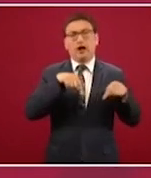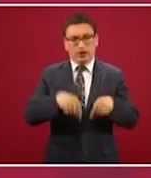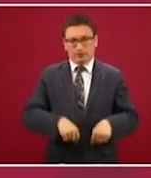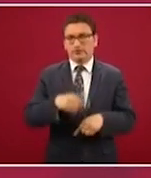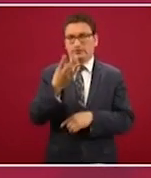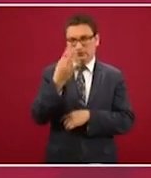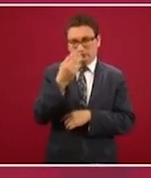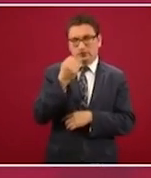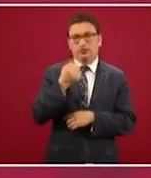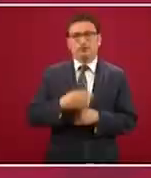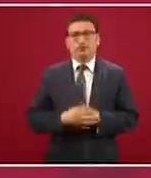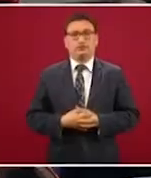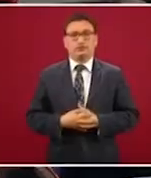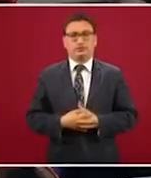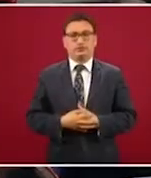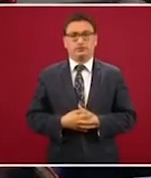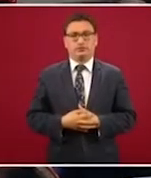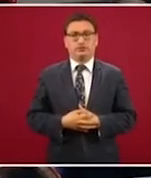las 9,